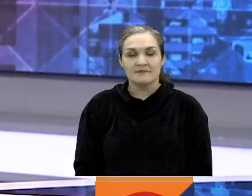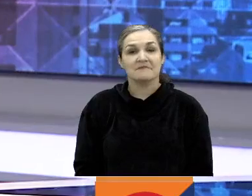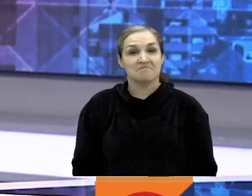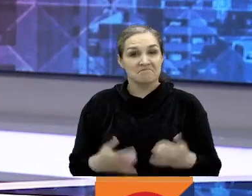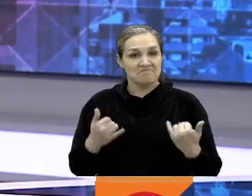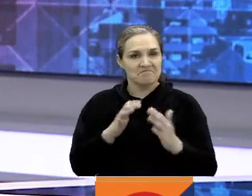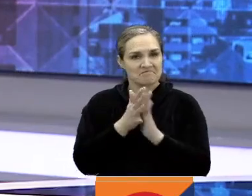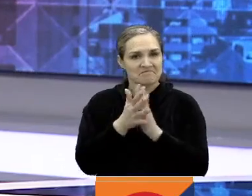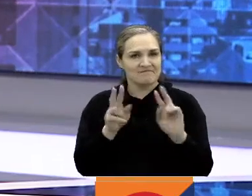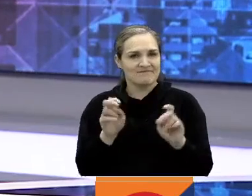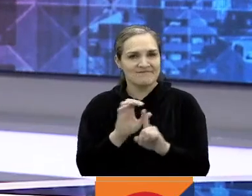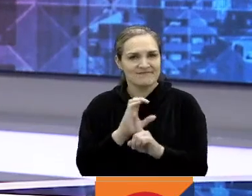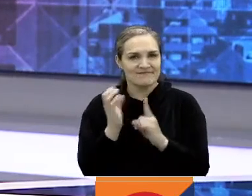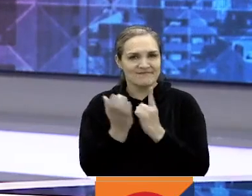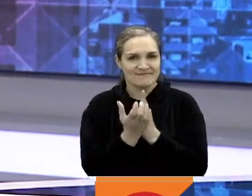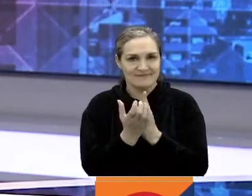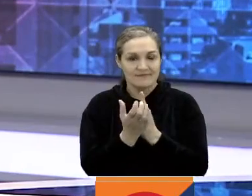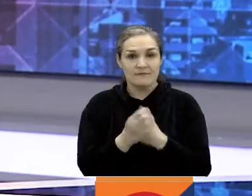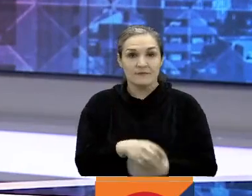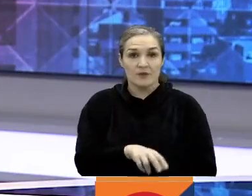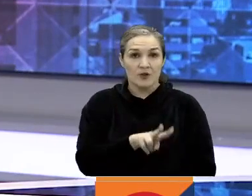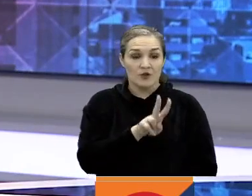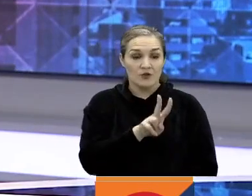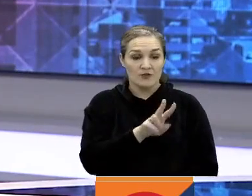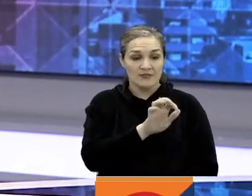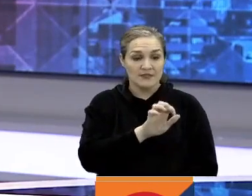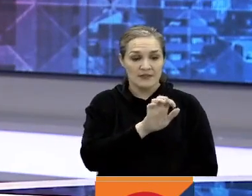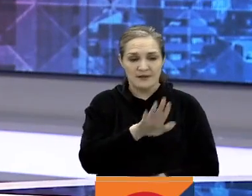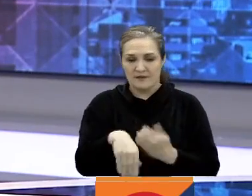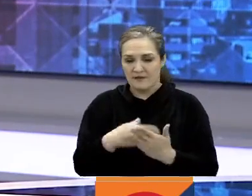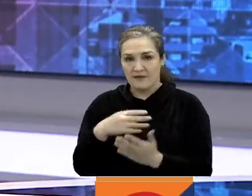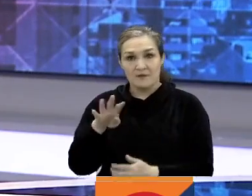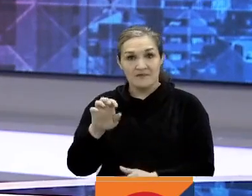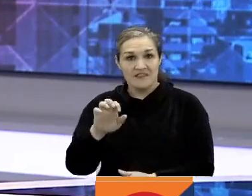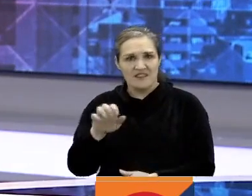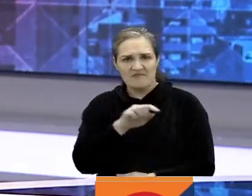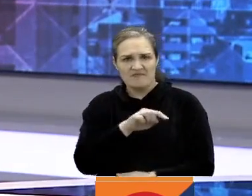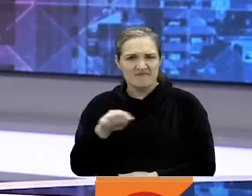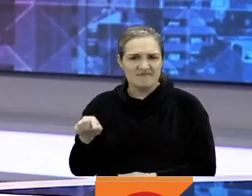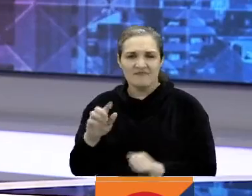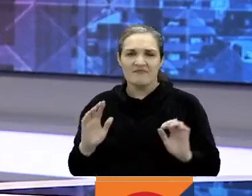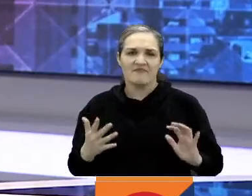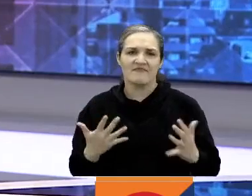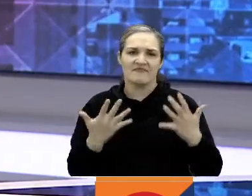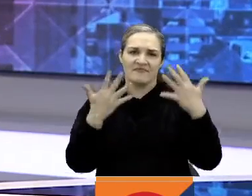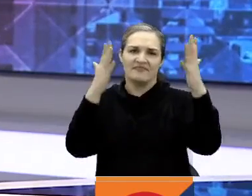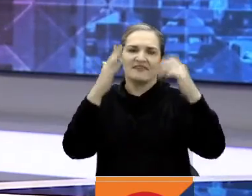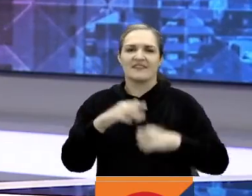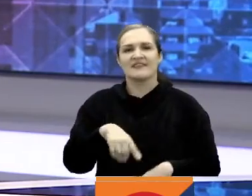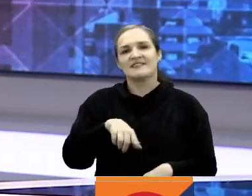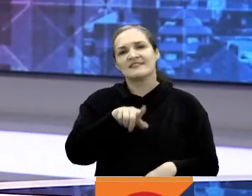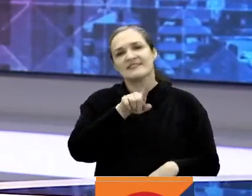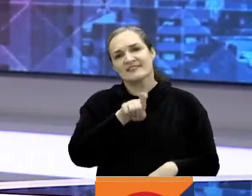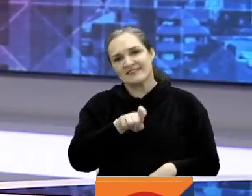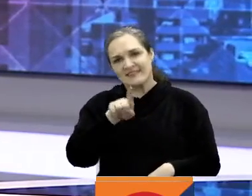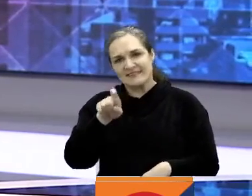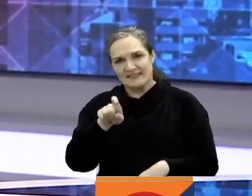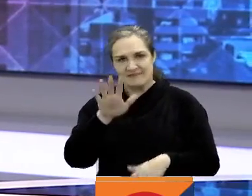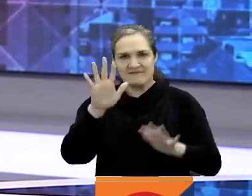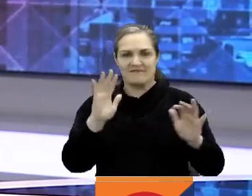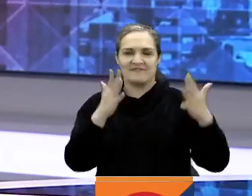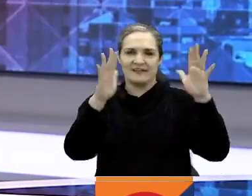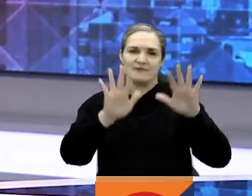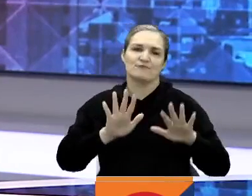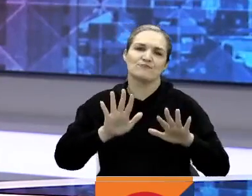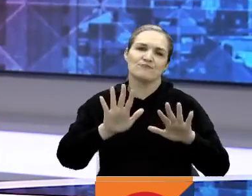Momento de la cultura. Del 2 al 9 de enero se llevará a cabo la 66ª Feria de Manizales, que es catalogada